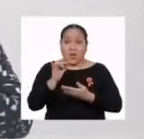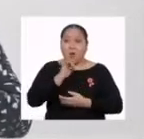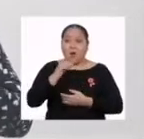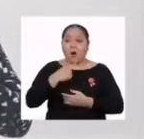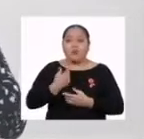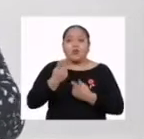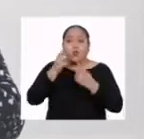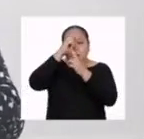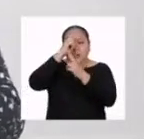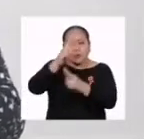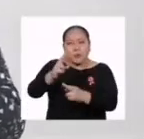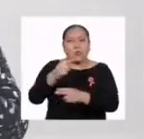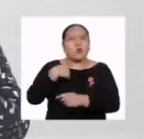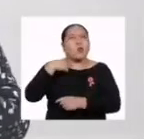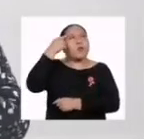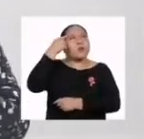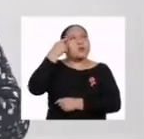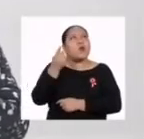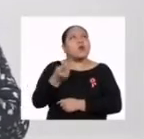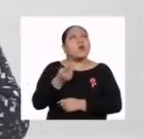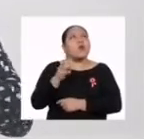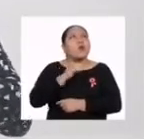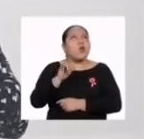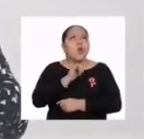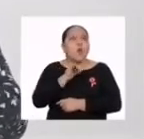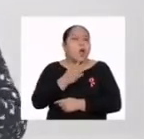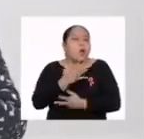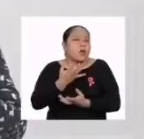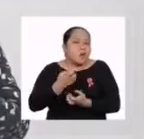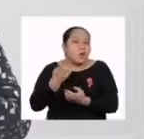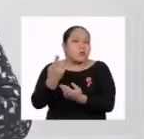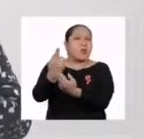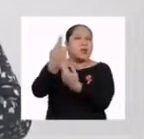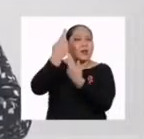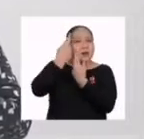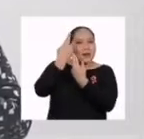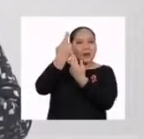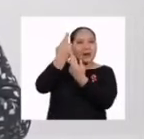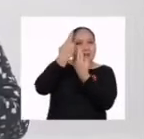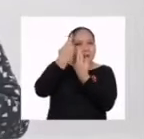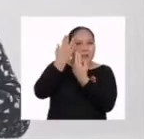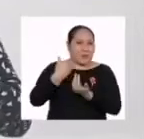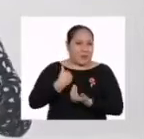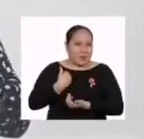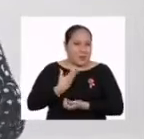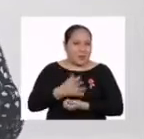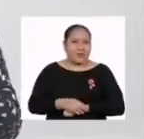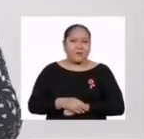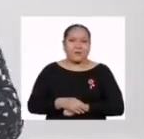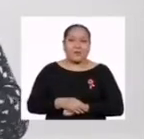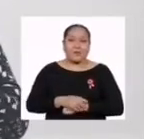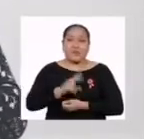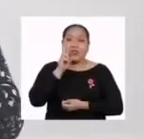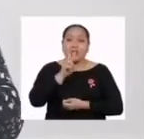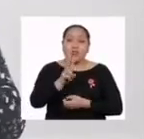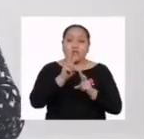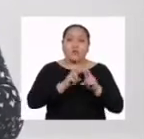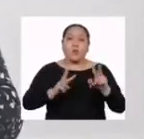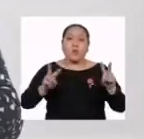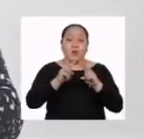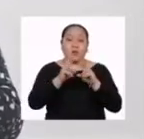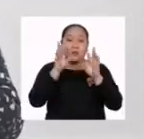tal cual nos gustaría que nos traten a nosotras y nosotros. Son dos valores que